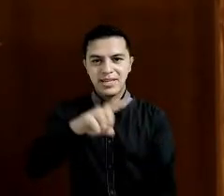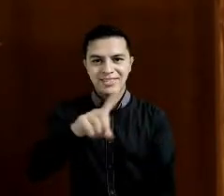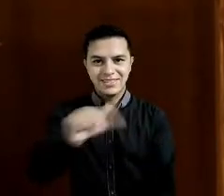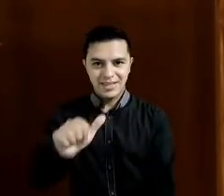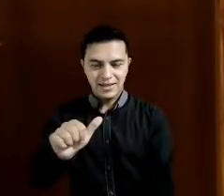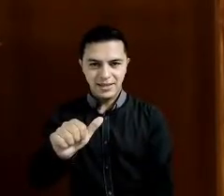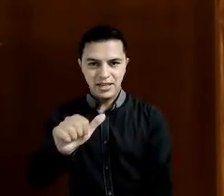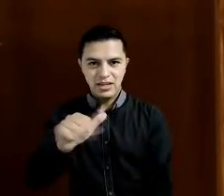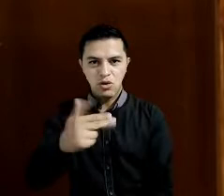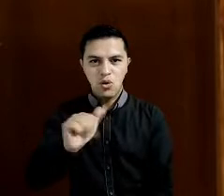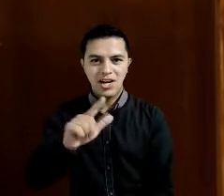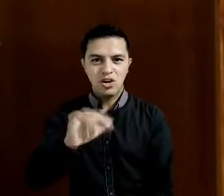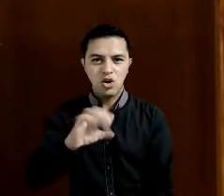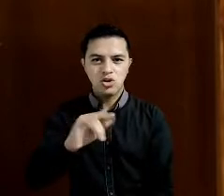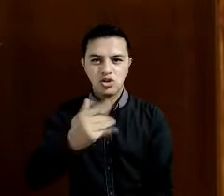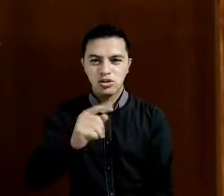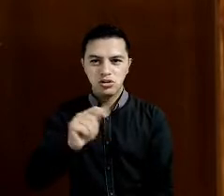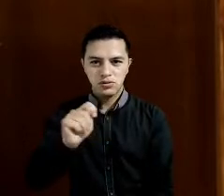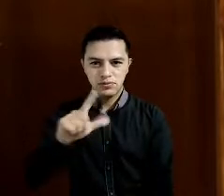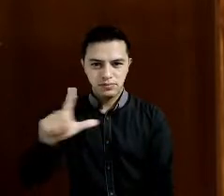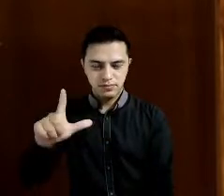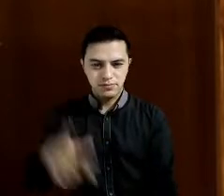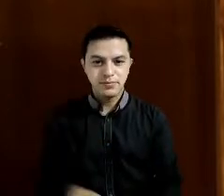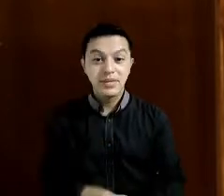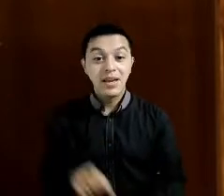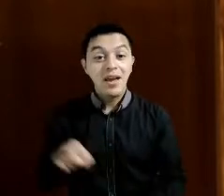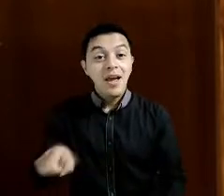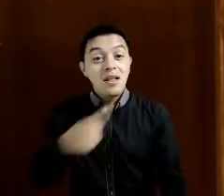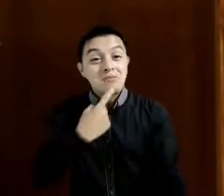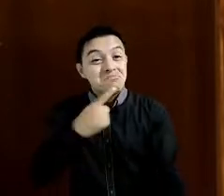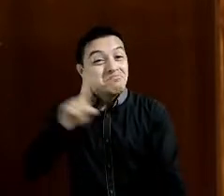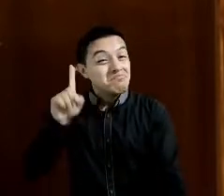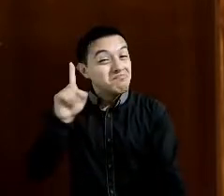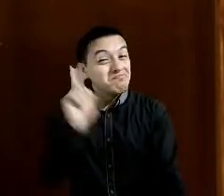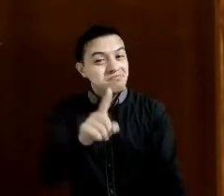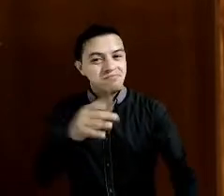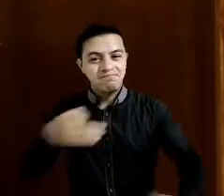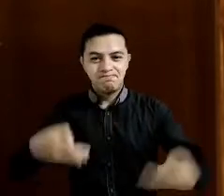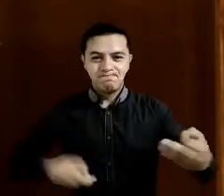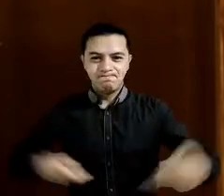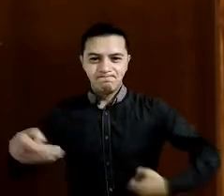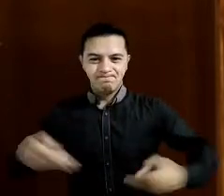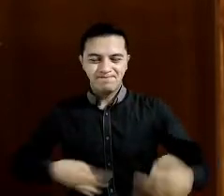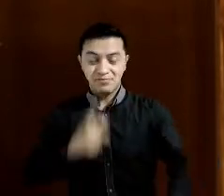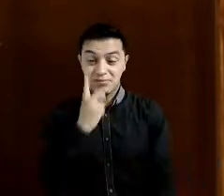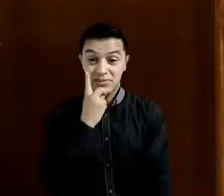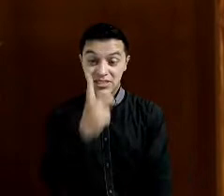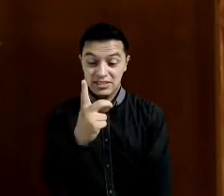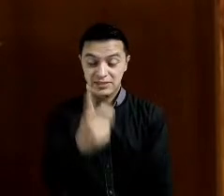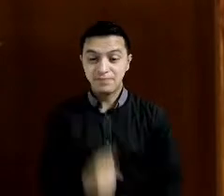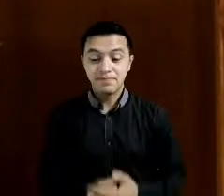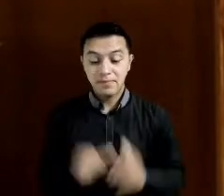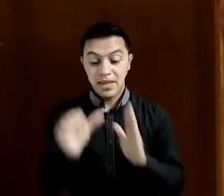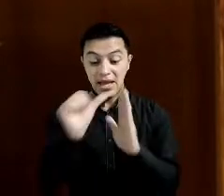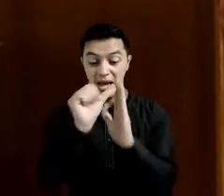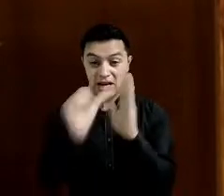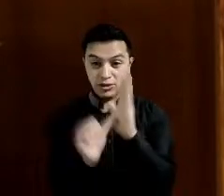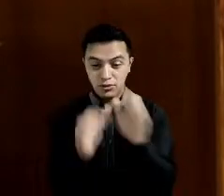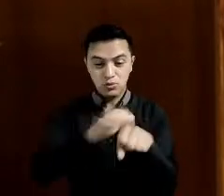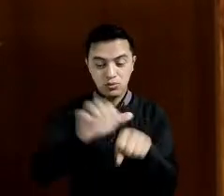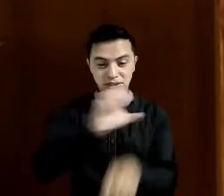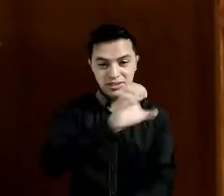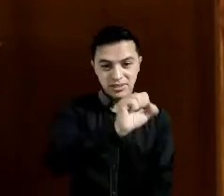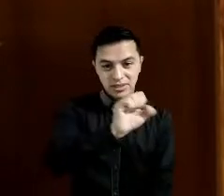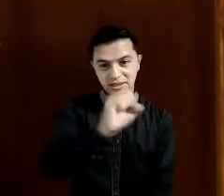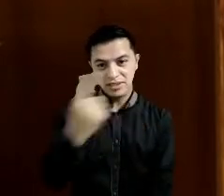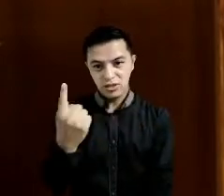que en su calidad de parte quejosa, básicamente sostuvo que los artículos 60 y 61